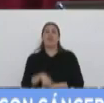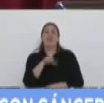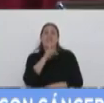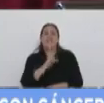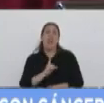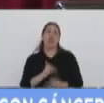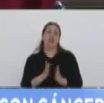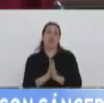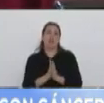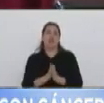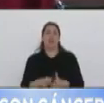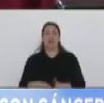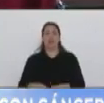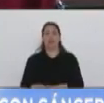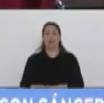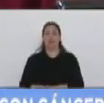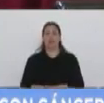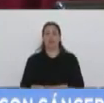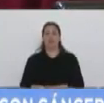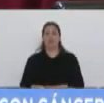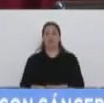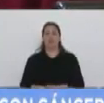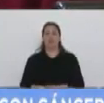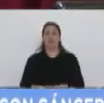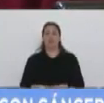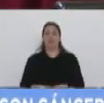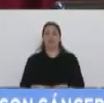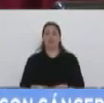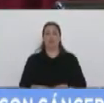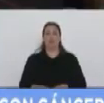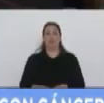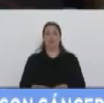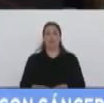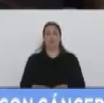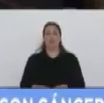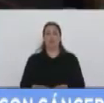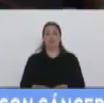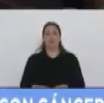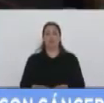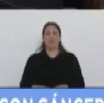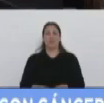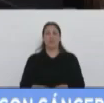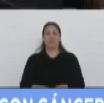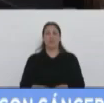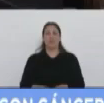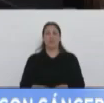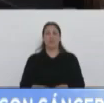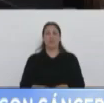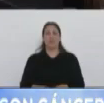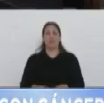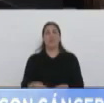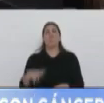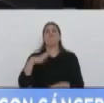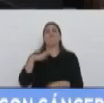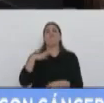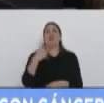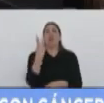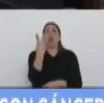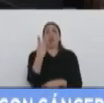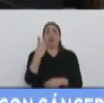que esta propuesta realmente otorga derechos que van a mejorar la calidad de vida de esta familia.